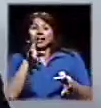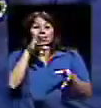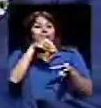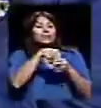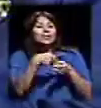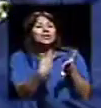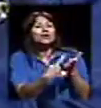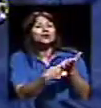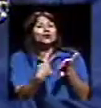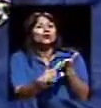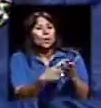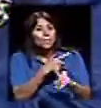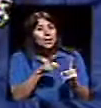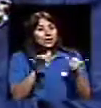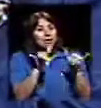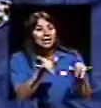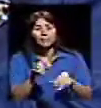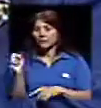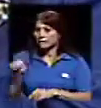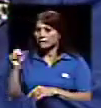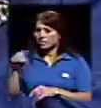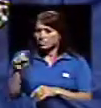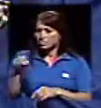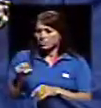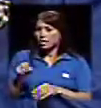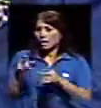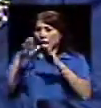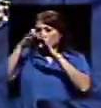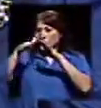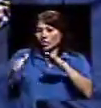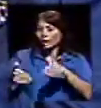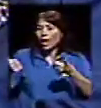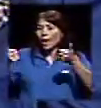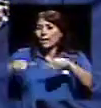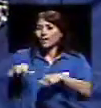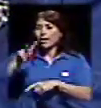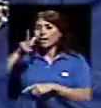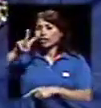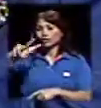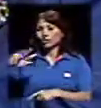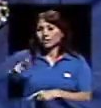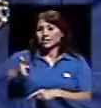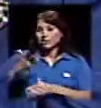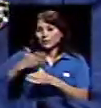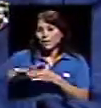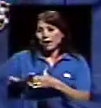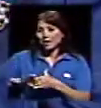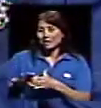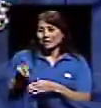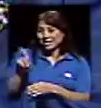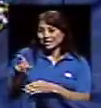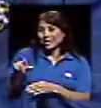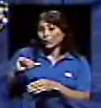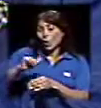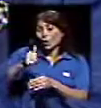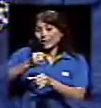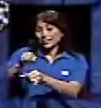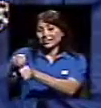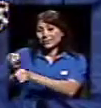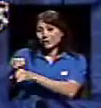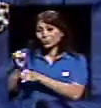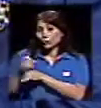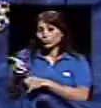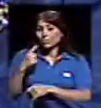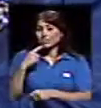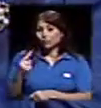está ahí. Sí, por sí, favor. Por supuesto, la Contraloría aprueba las dos terceras partes de esas instituciones que usted mencionó, eso lo hacemos